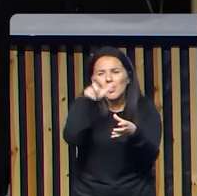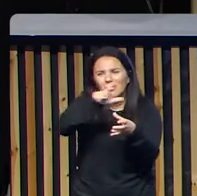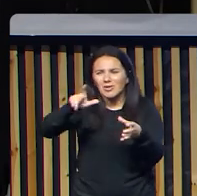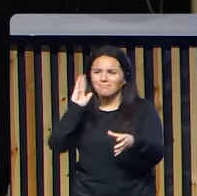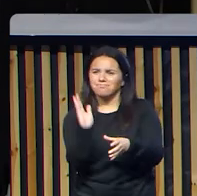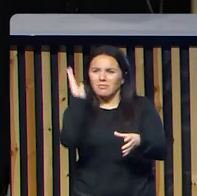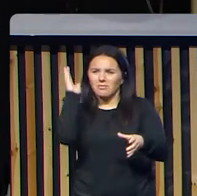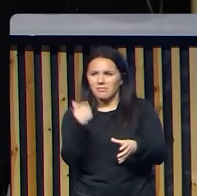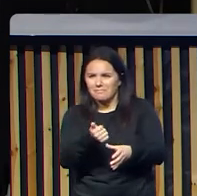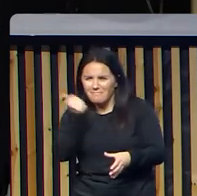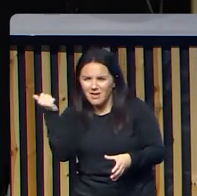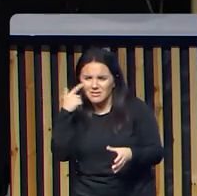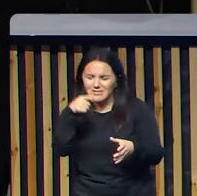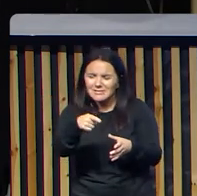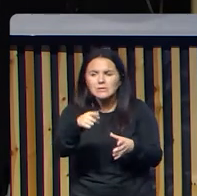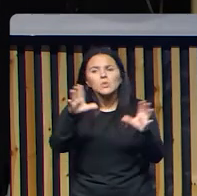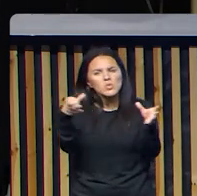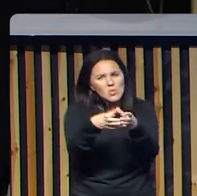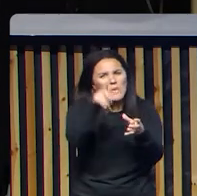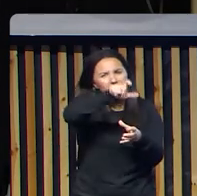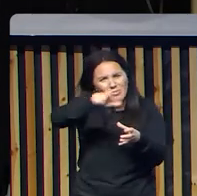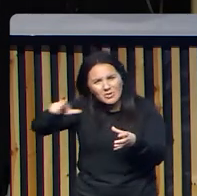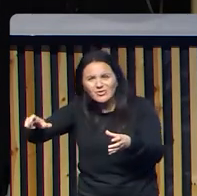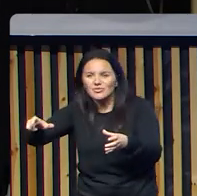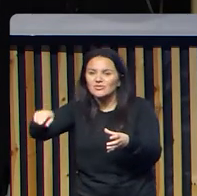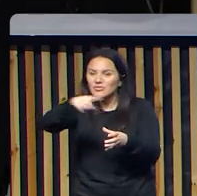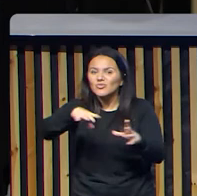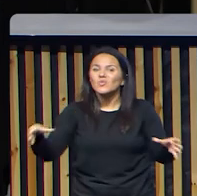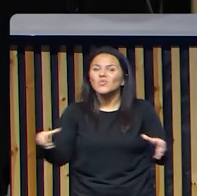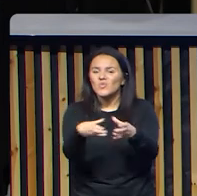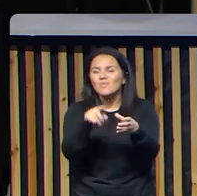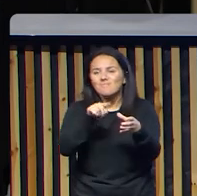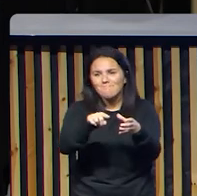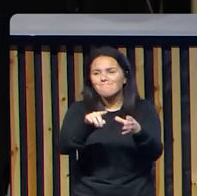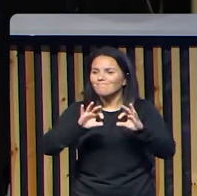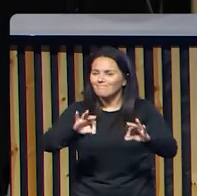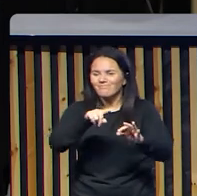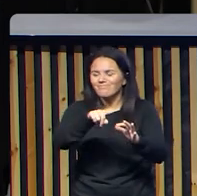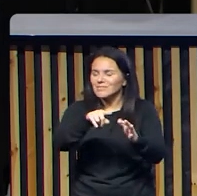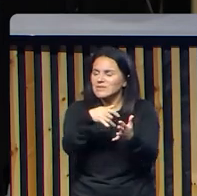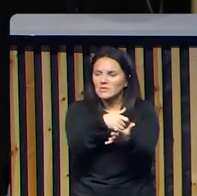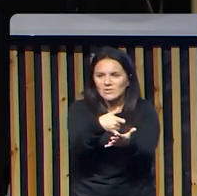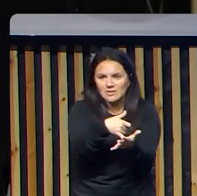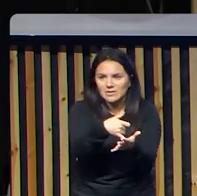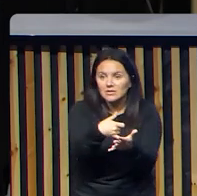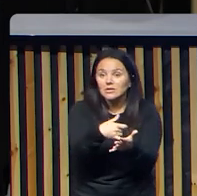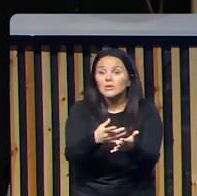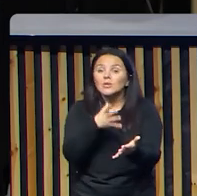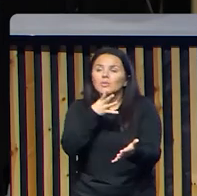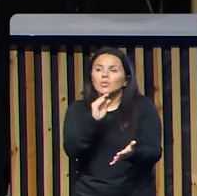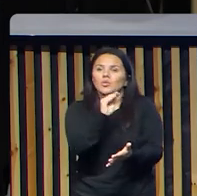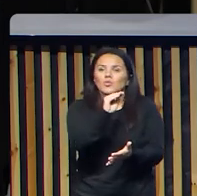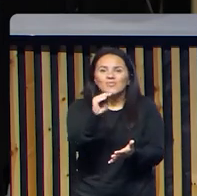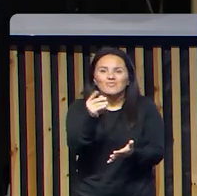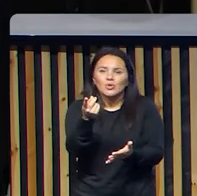no En qué hay grupos de la ciudadanía que que son especialmente frágiles porque tienen